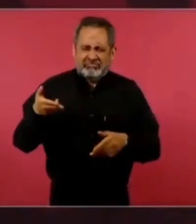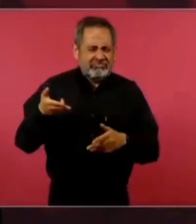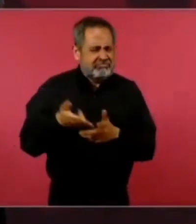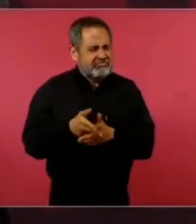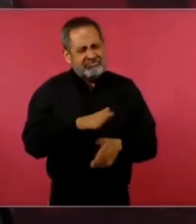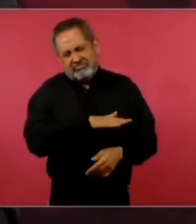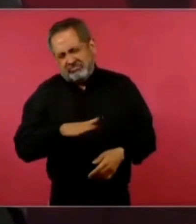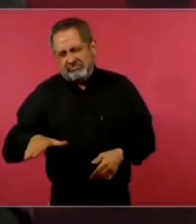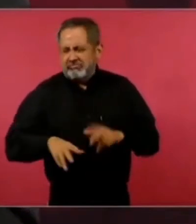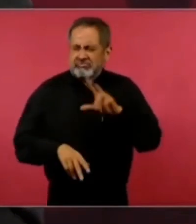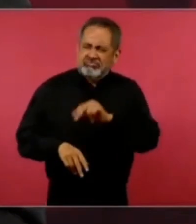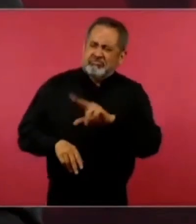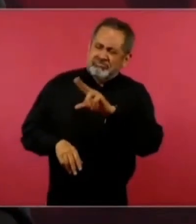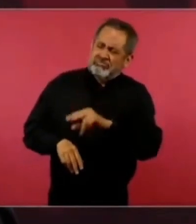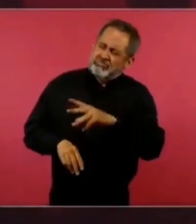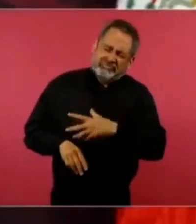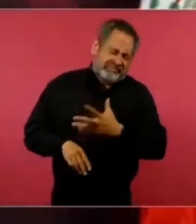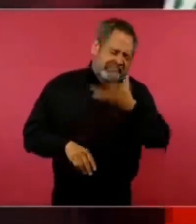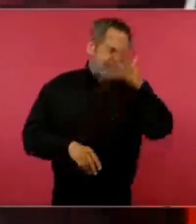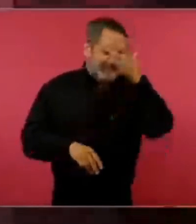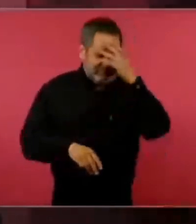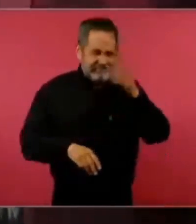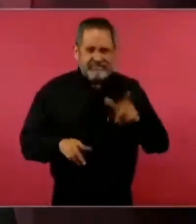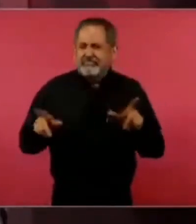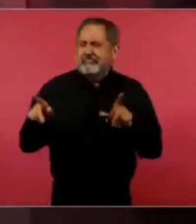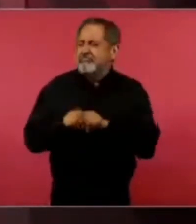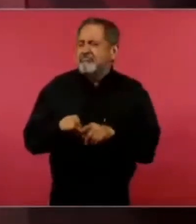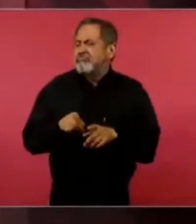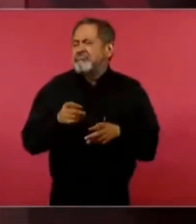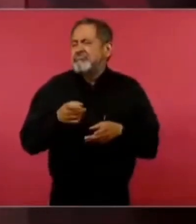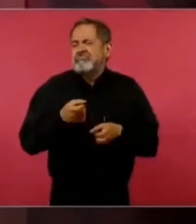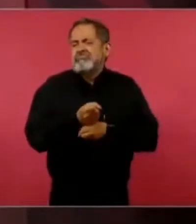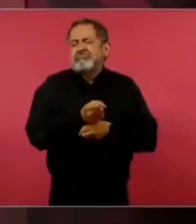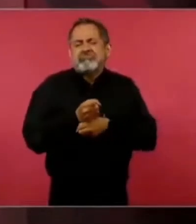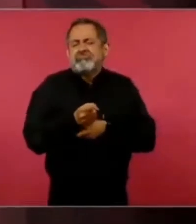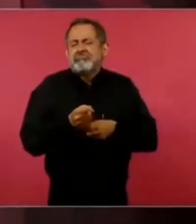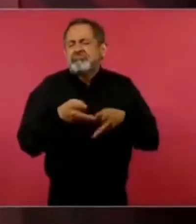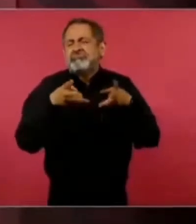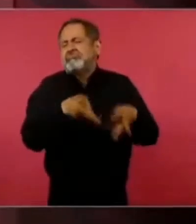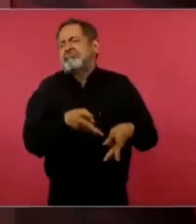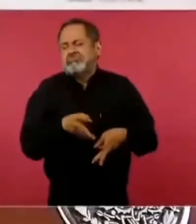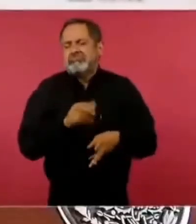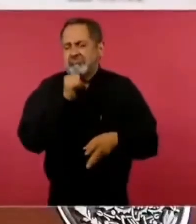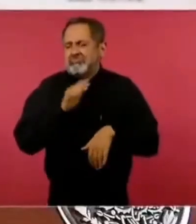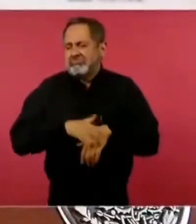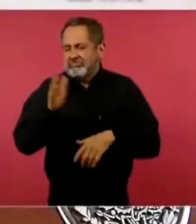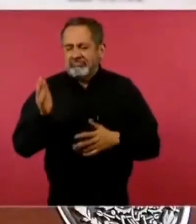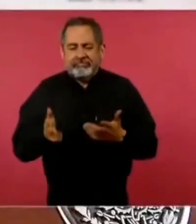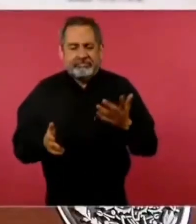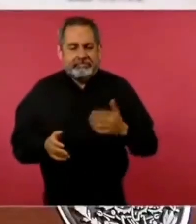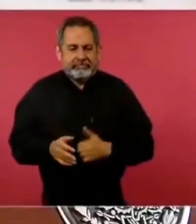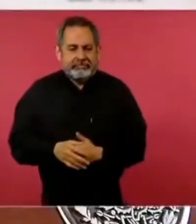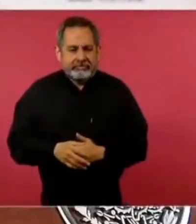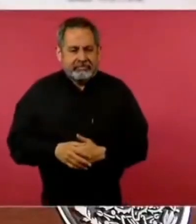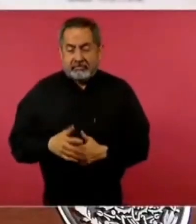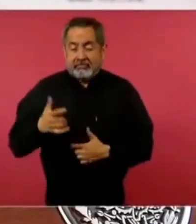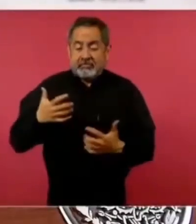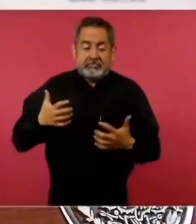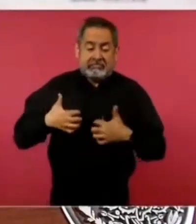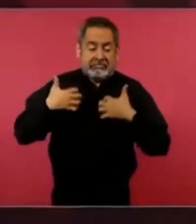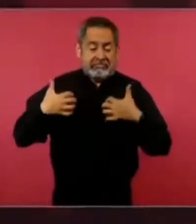los desaparecieran, era nada más un escarmiento, que estaba